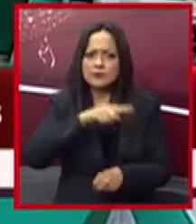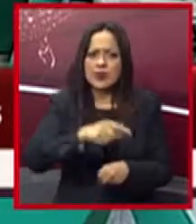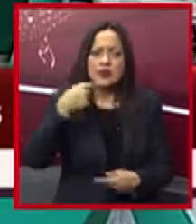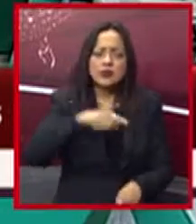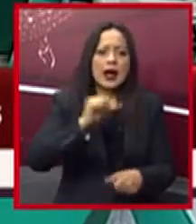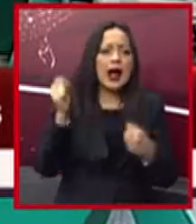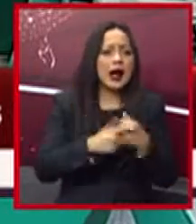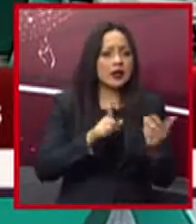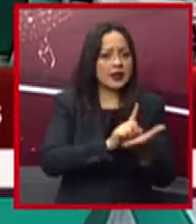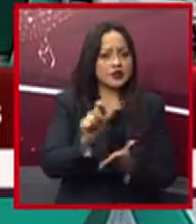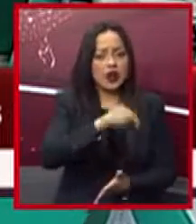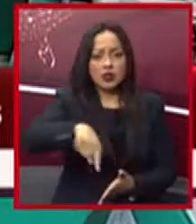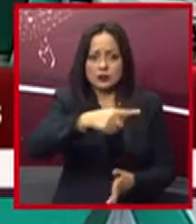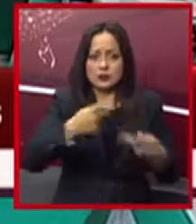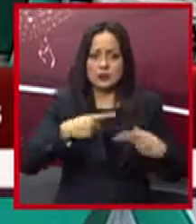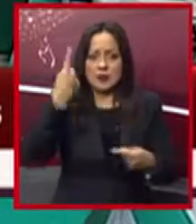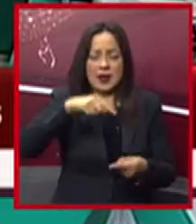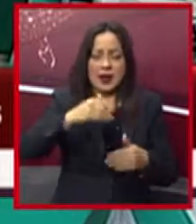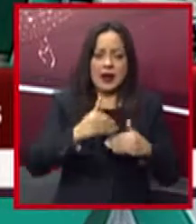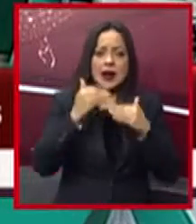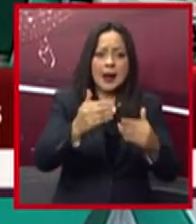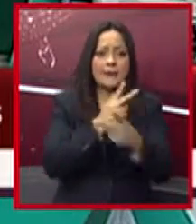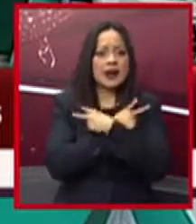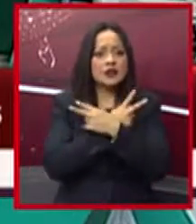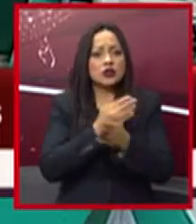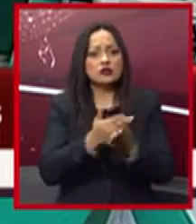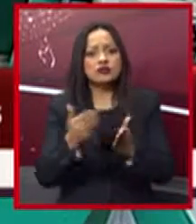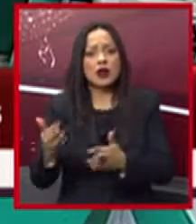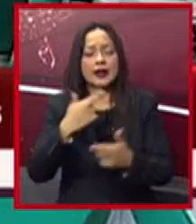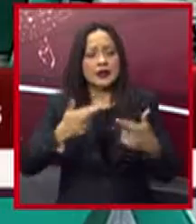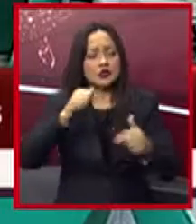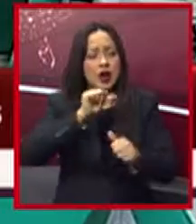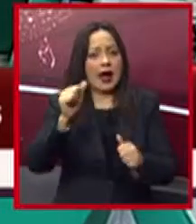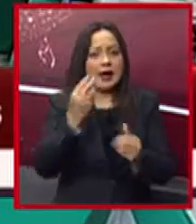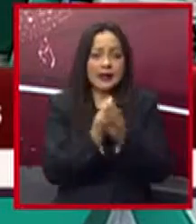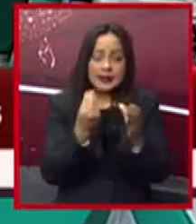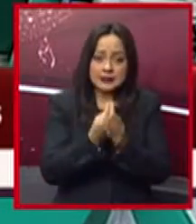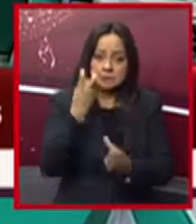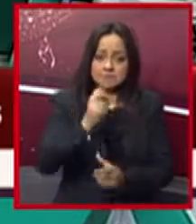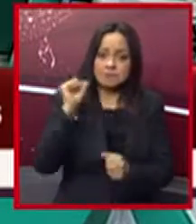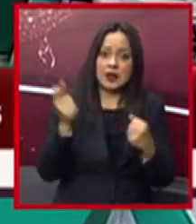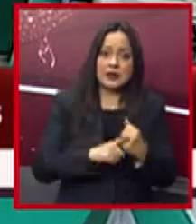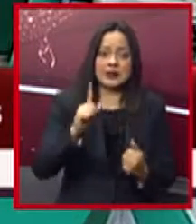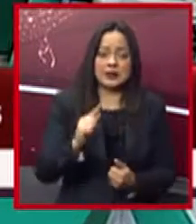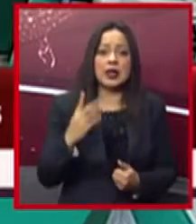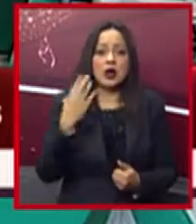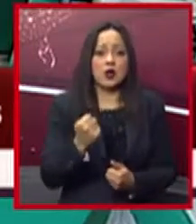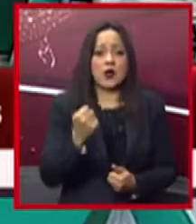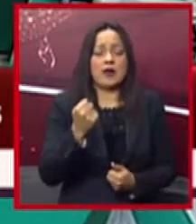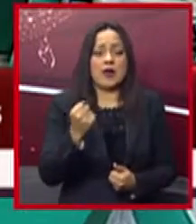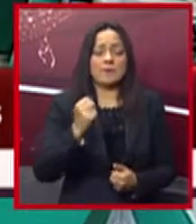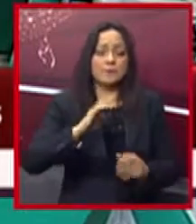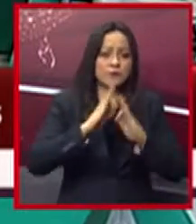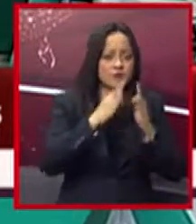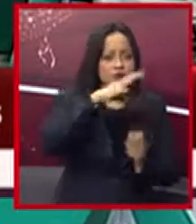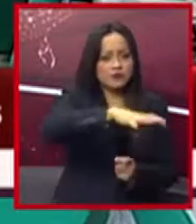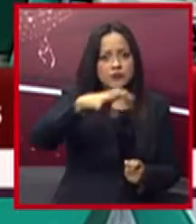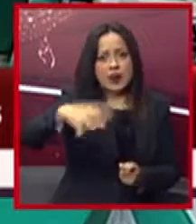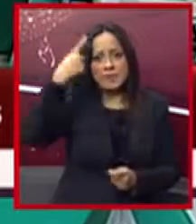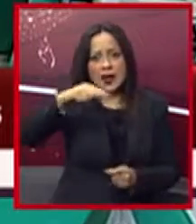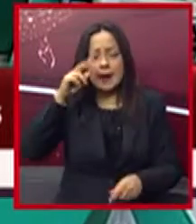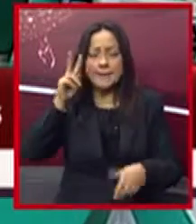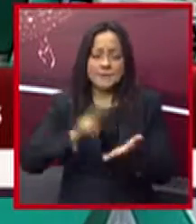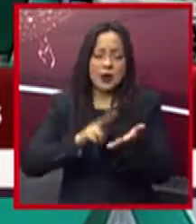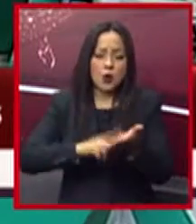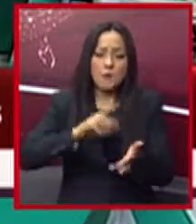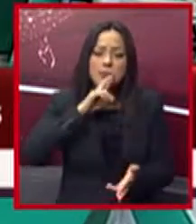violen los derechos del consumidor por las temporadas vacacionales y de regreso a las aulas. Se impulsará 79 ferias de regreso a clases que den mejor